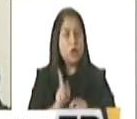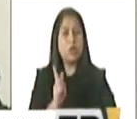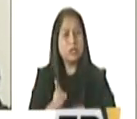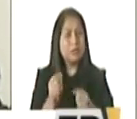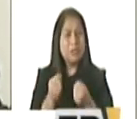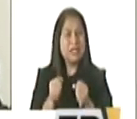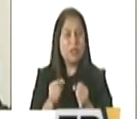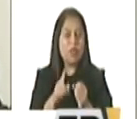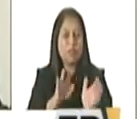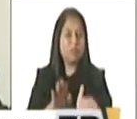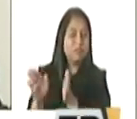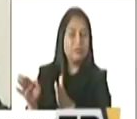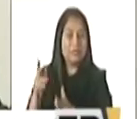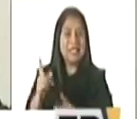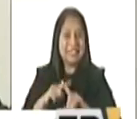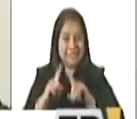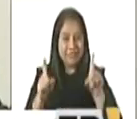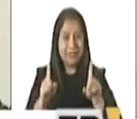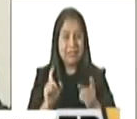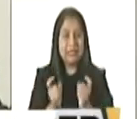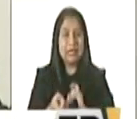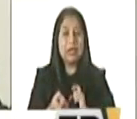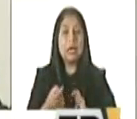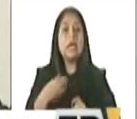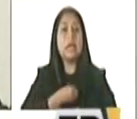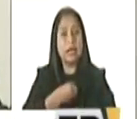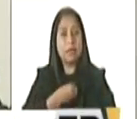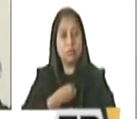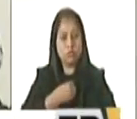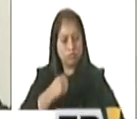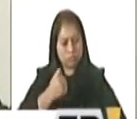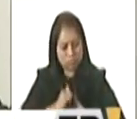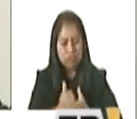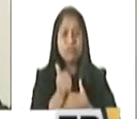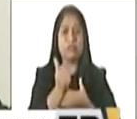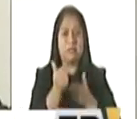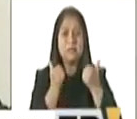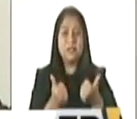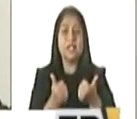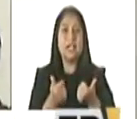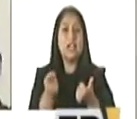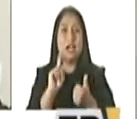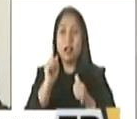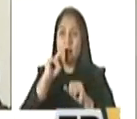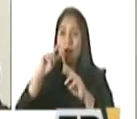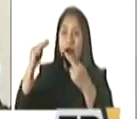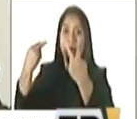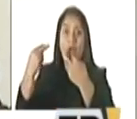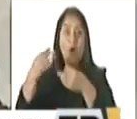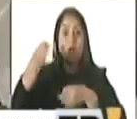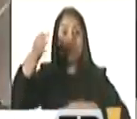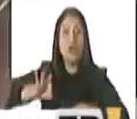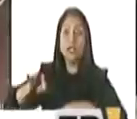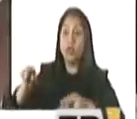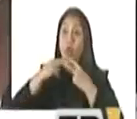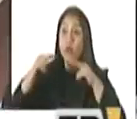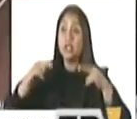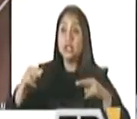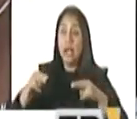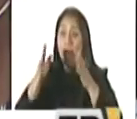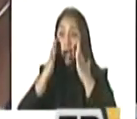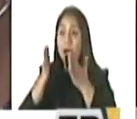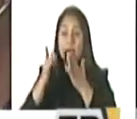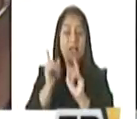hecho. Queremos salir de esto por las buenas. No hagamos caso a las noticias falsas. No hagamos